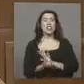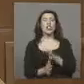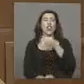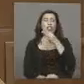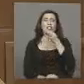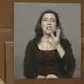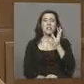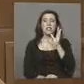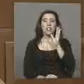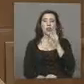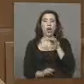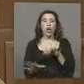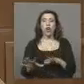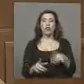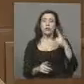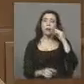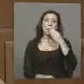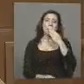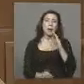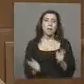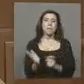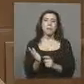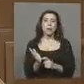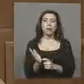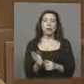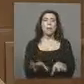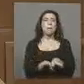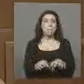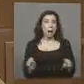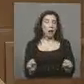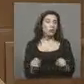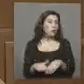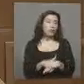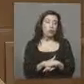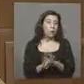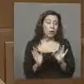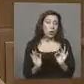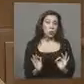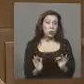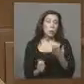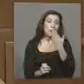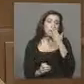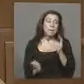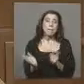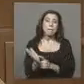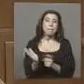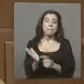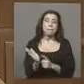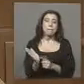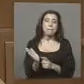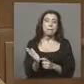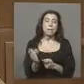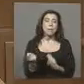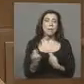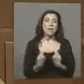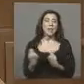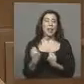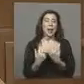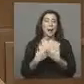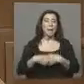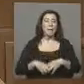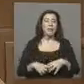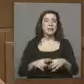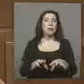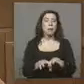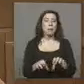que no hay elementos para mejorar la productividad. Y los pactos son esencialmente eso, mejorar la productividad en la empresa a través de los